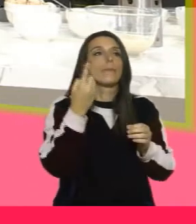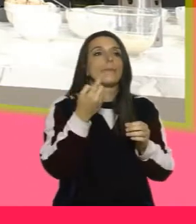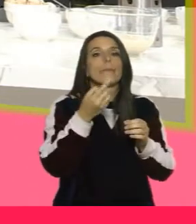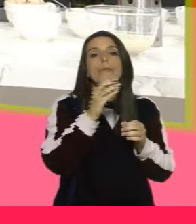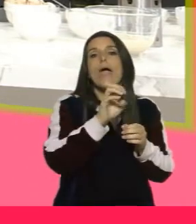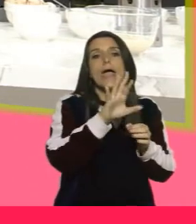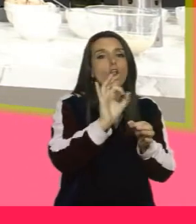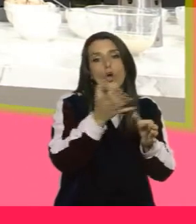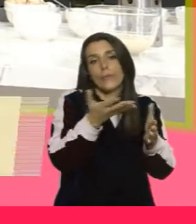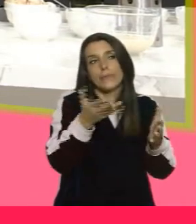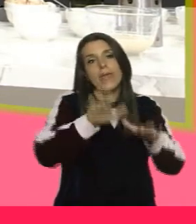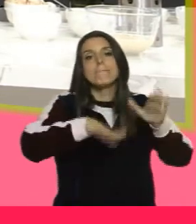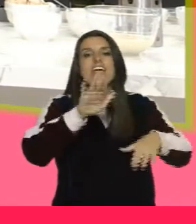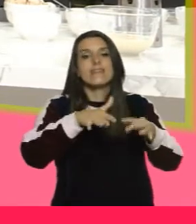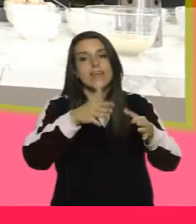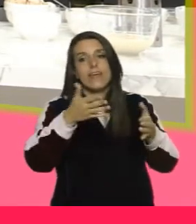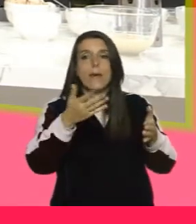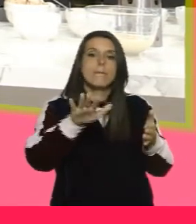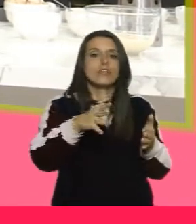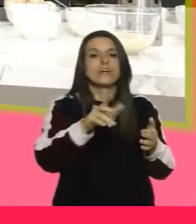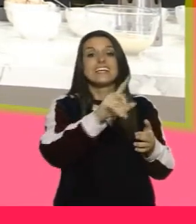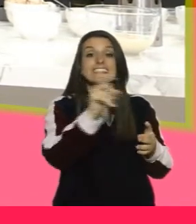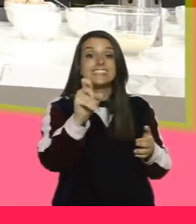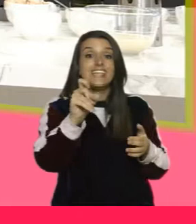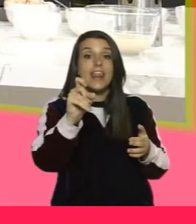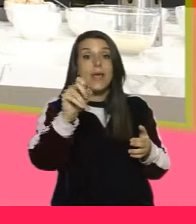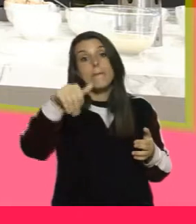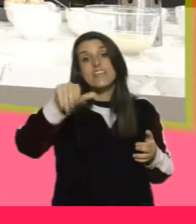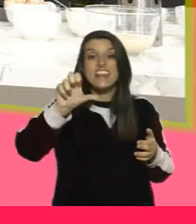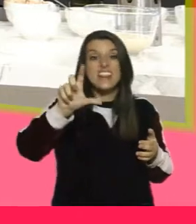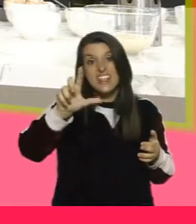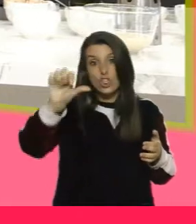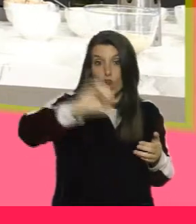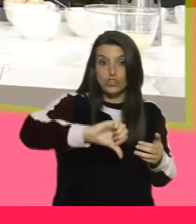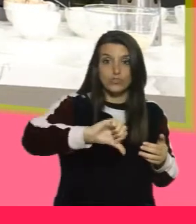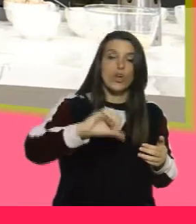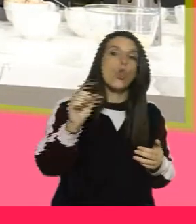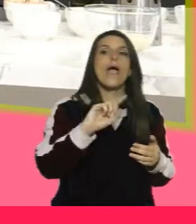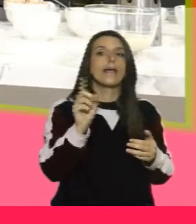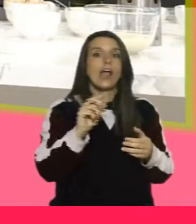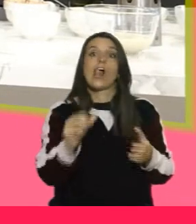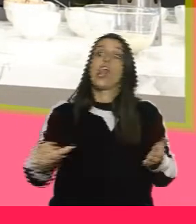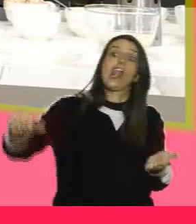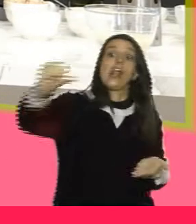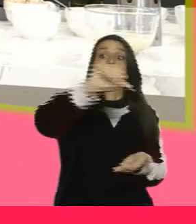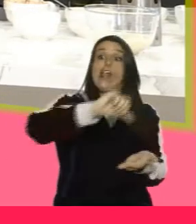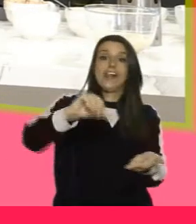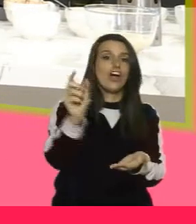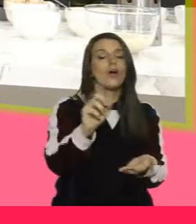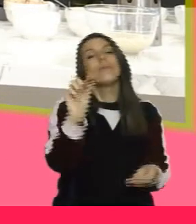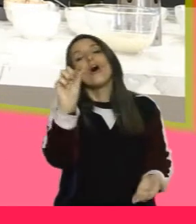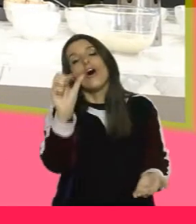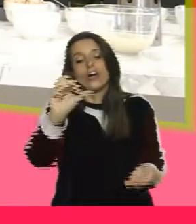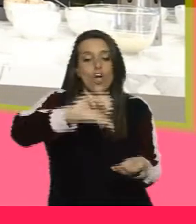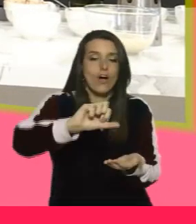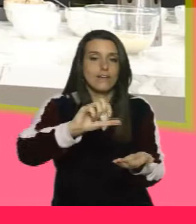tamaño también. Sí, bueno, pero más o menos aprox. 100 mililitros, entre 100 y 200 mililitros. No es que tenés que llenar. No es que nade el puerro. No,